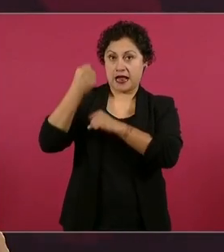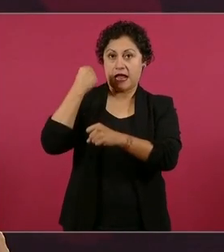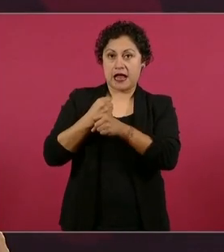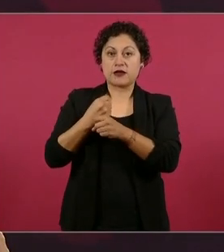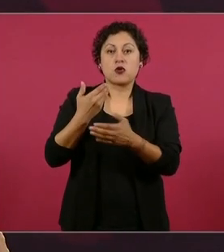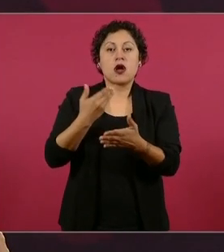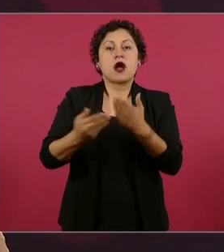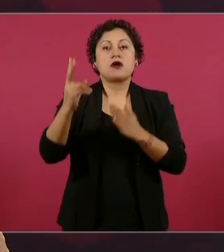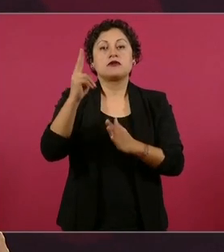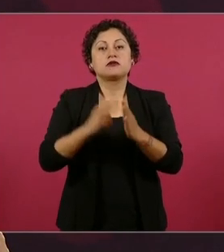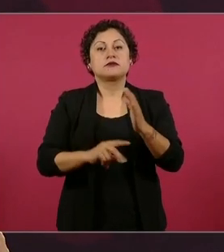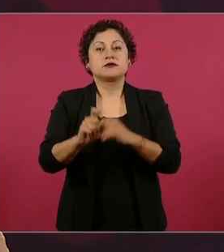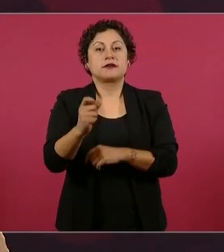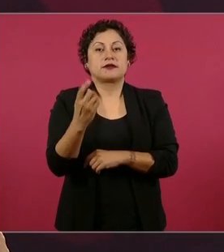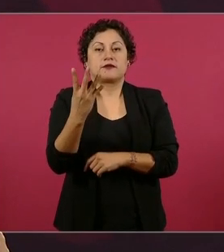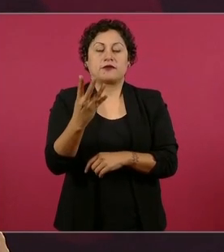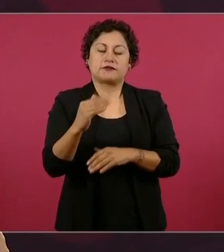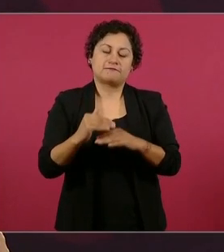rebasar,